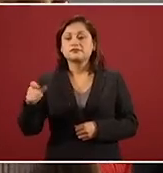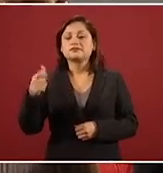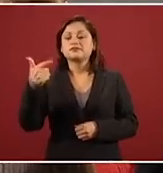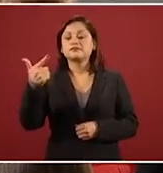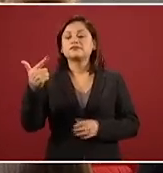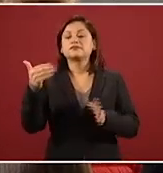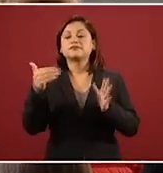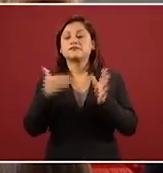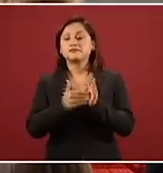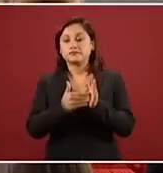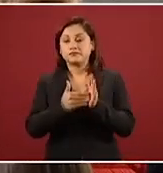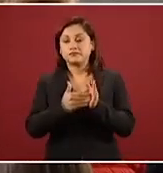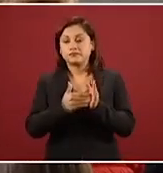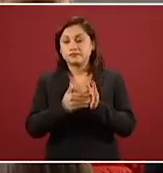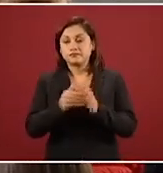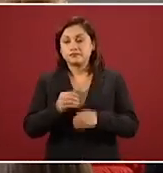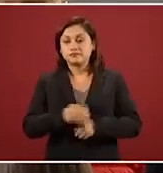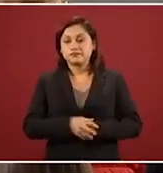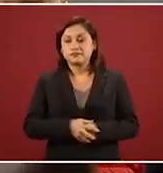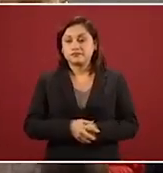107,500. 107,000, bueno.